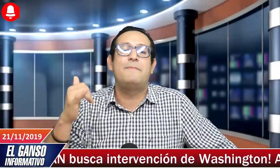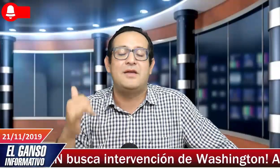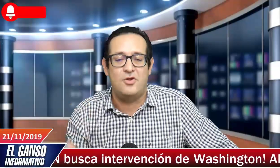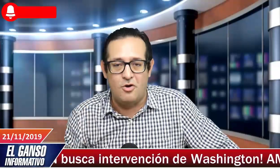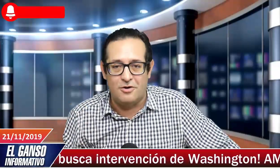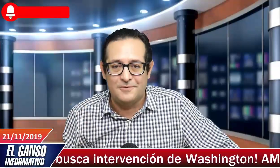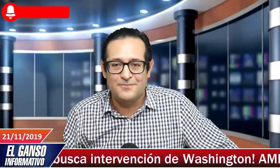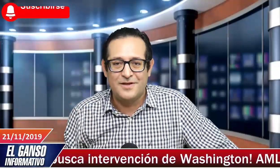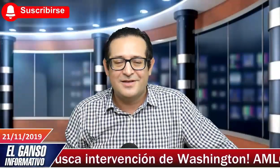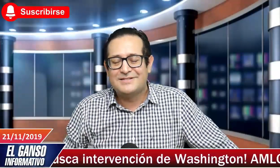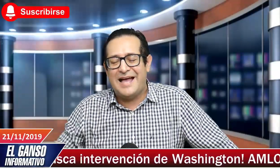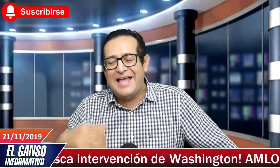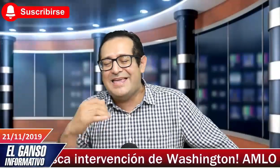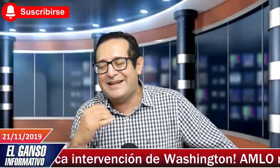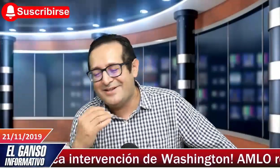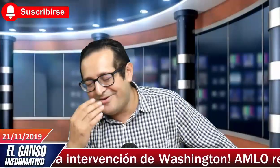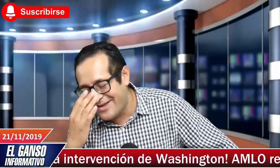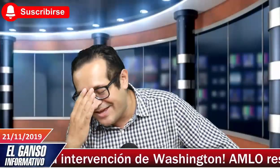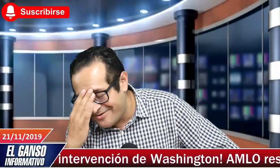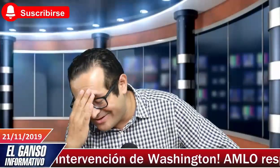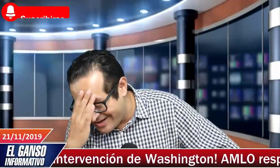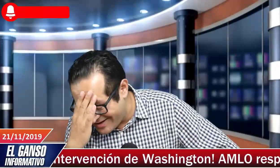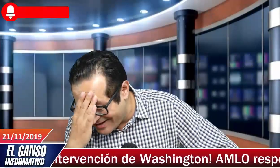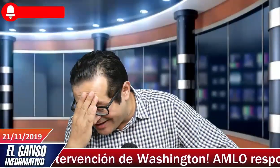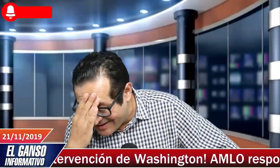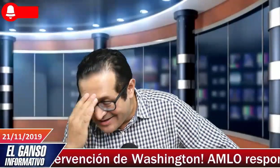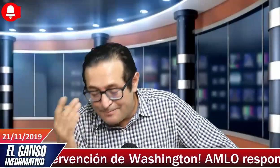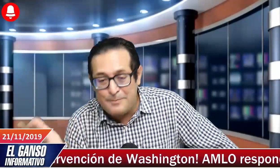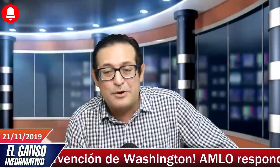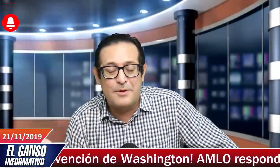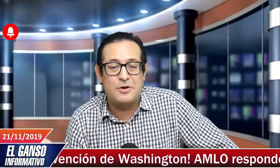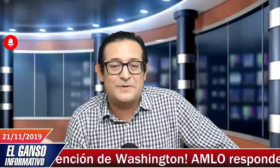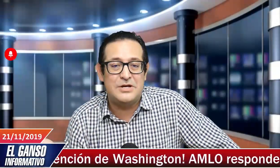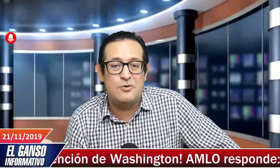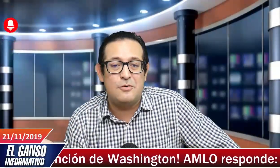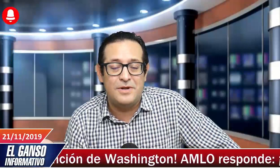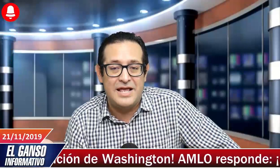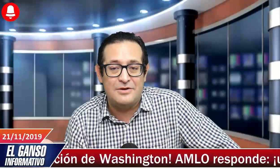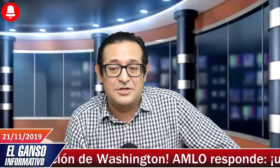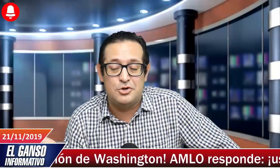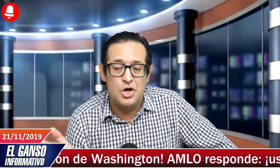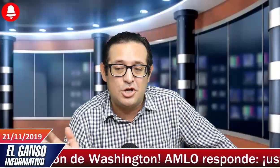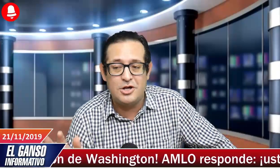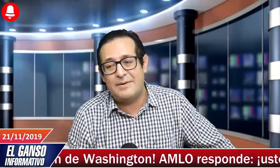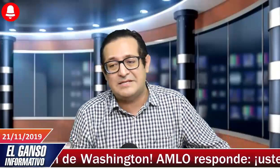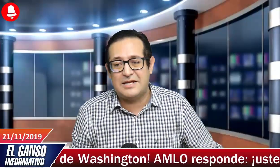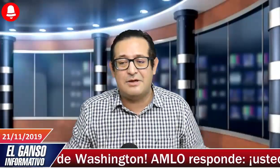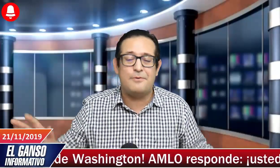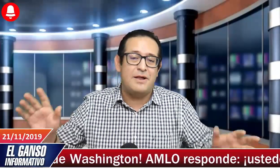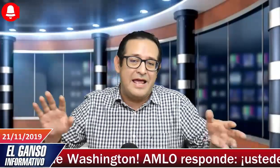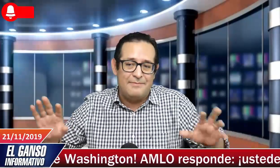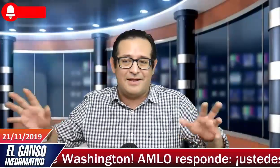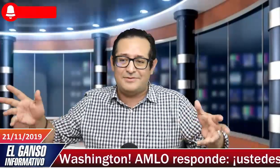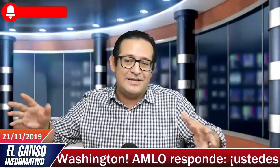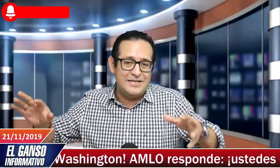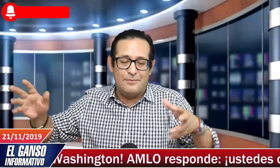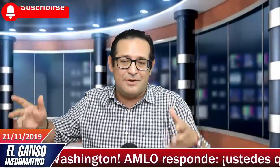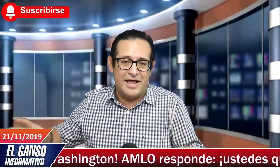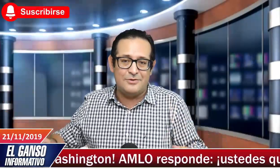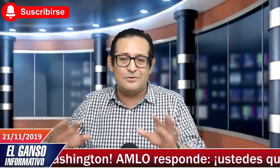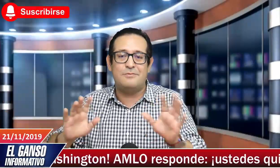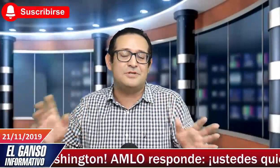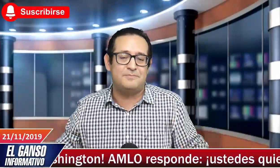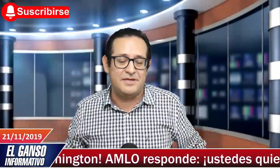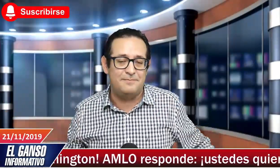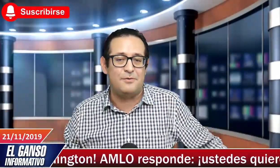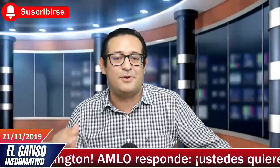su opinión. Ayer, no, que no tengan idea. Pero México después sacó un comunicado diciendo, no, no, la verdad es que no hay problema, todavía sigue